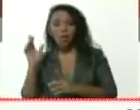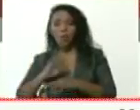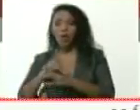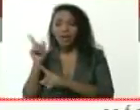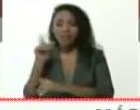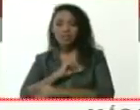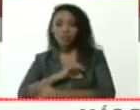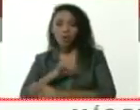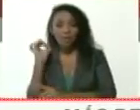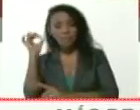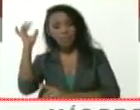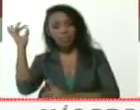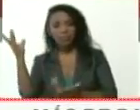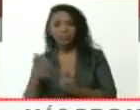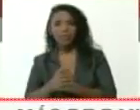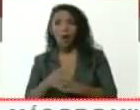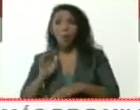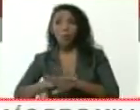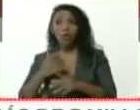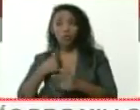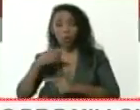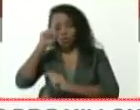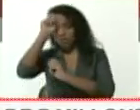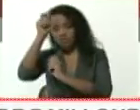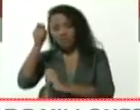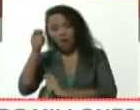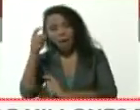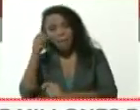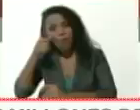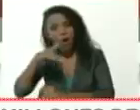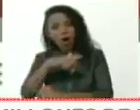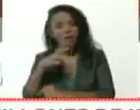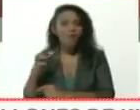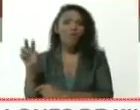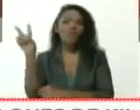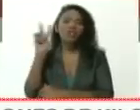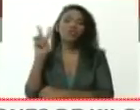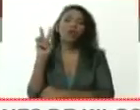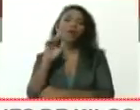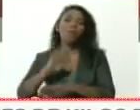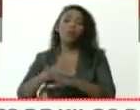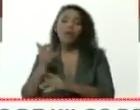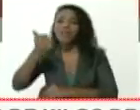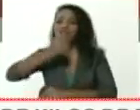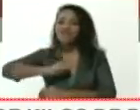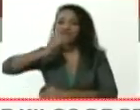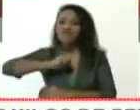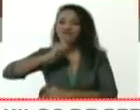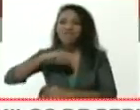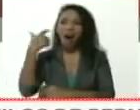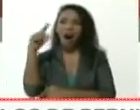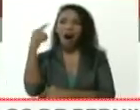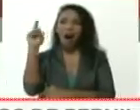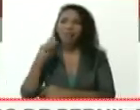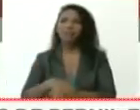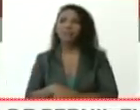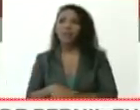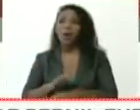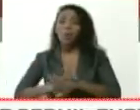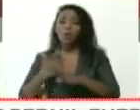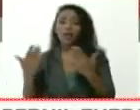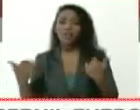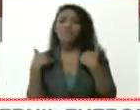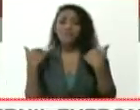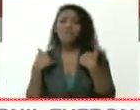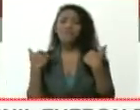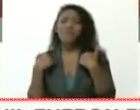ahí, como les decía, yo le hago un homenaje al pueblo venezolano porque está en resistencia, porque ha sufrido todos los